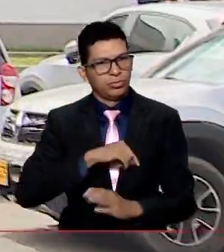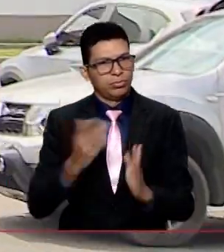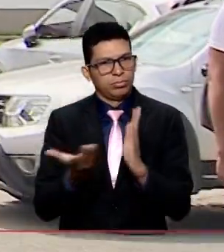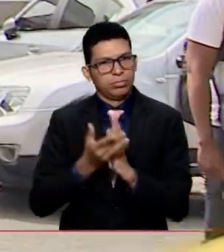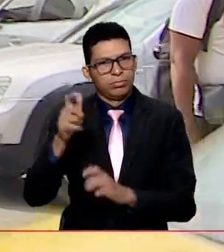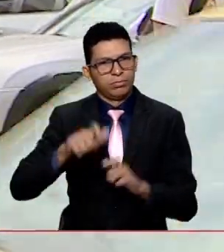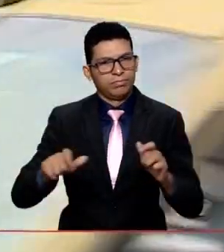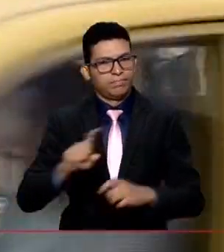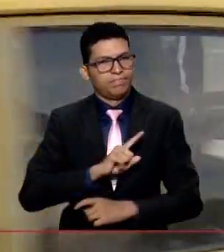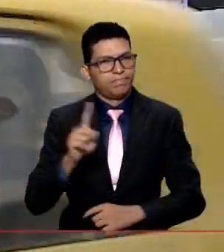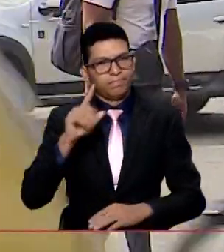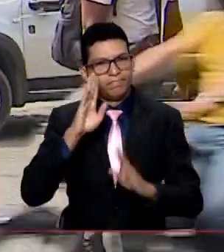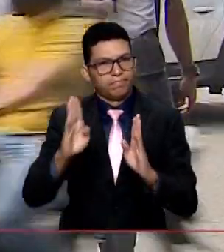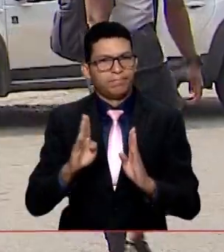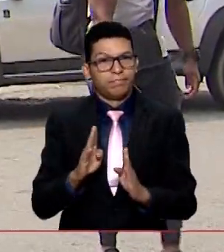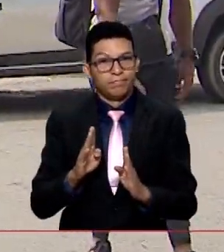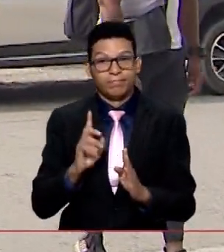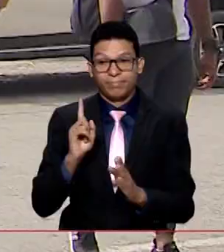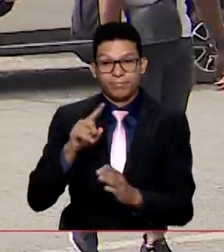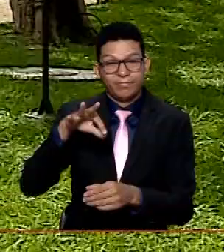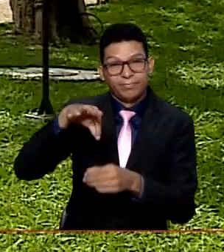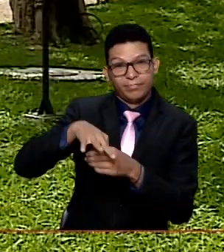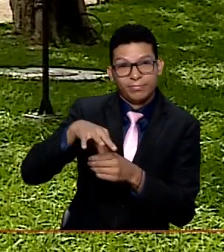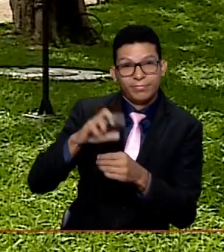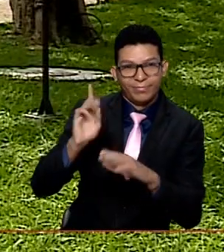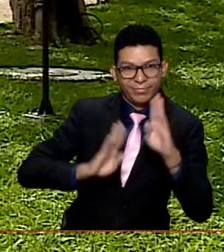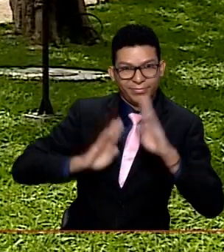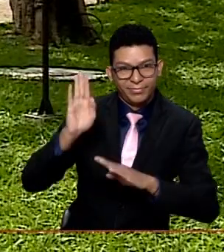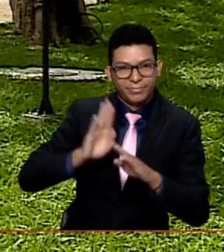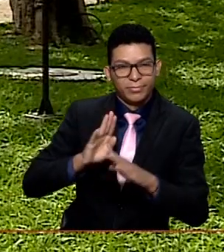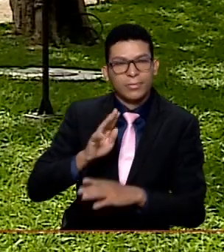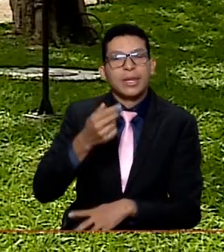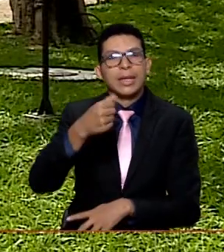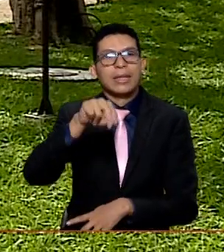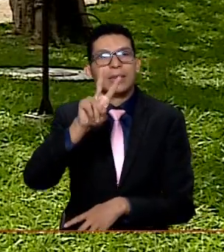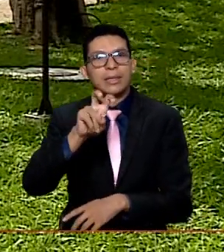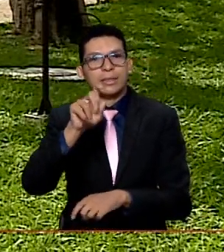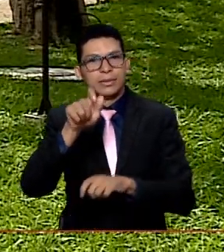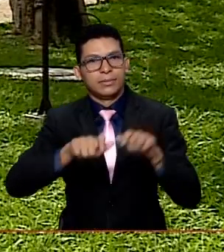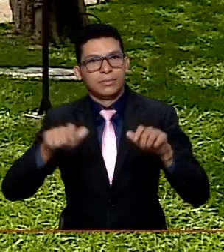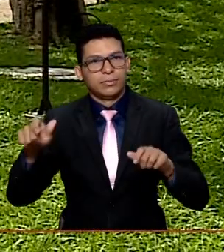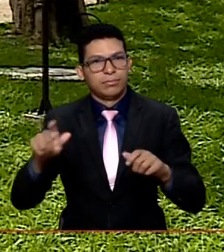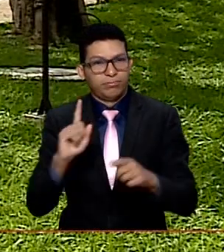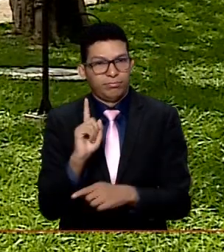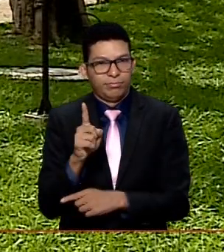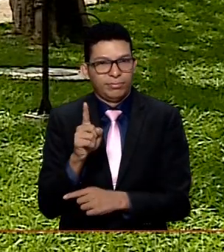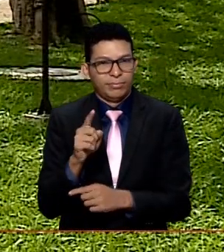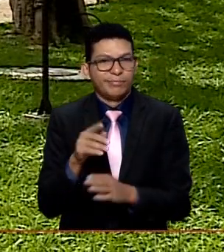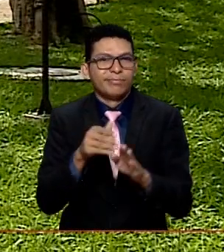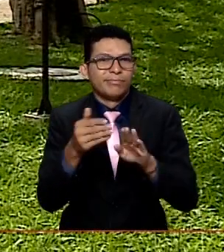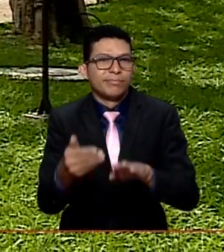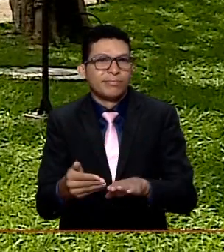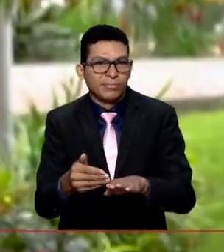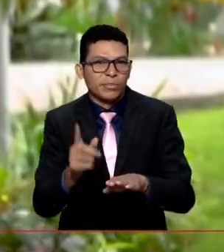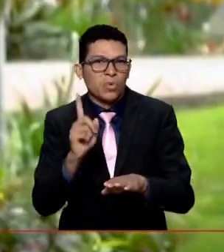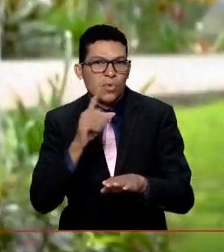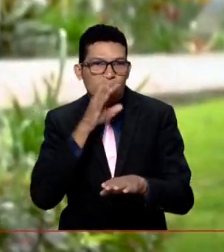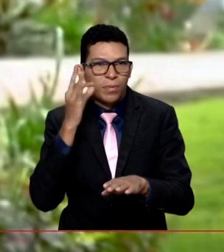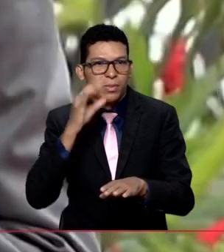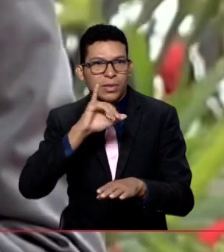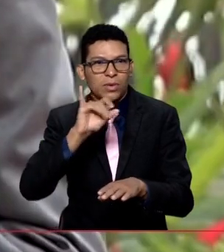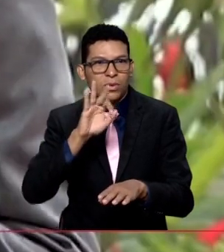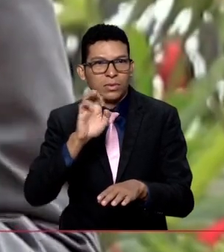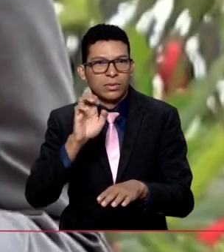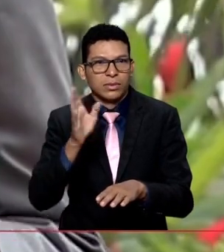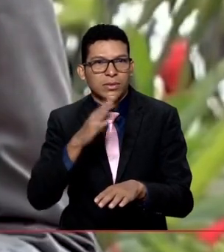estudiantes. A la elección para el cargo de rector se presentaron 17 personas en el marco de la coyuntura generada por el fallecimiento del rector José Fernando